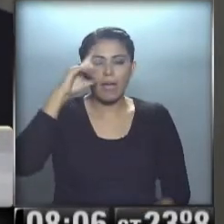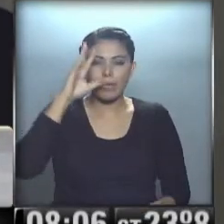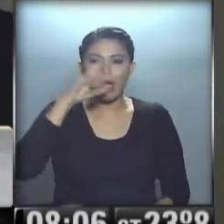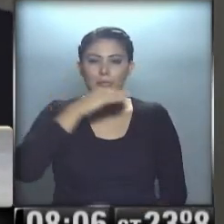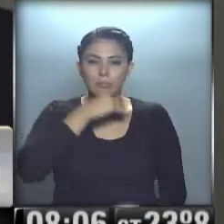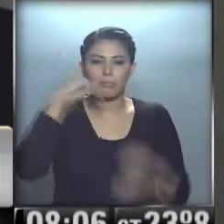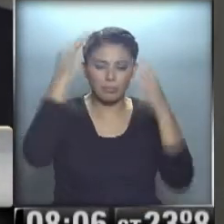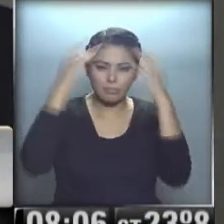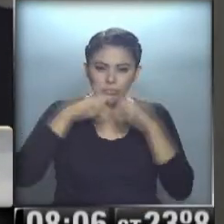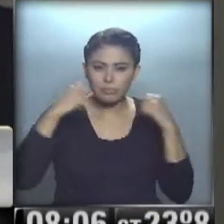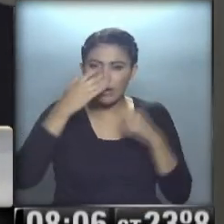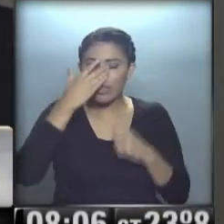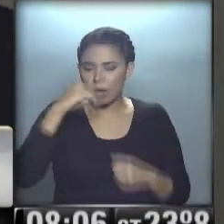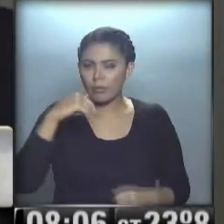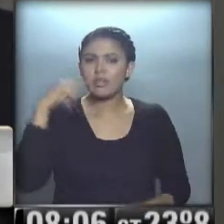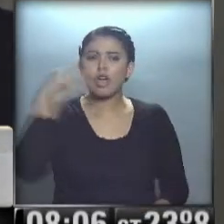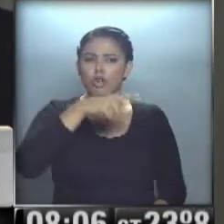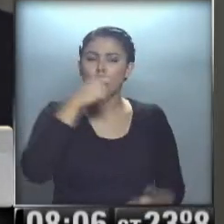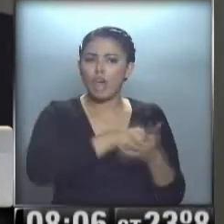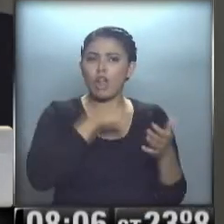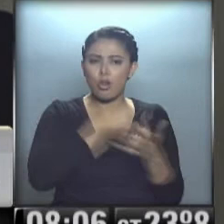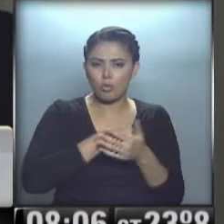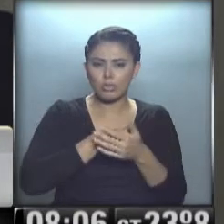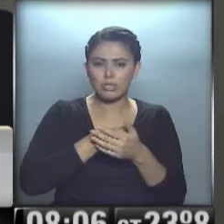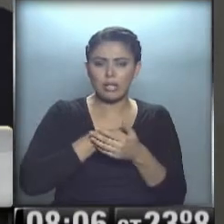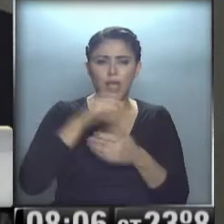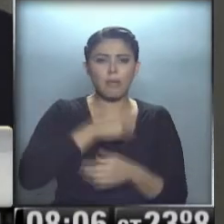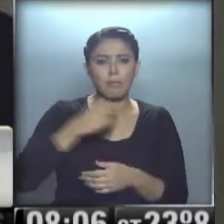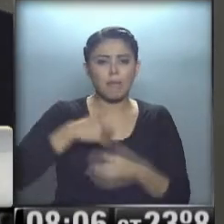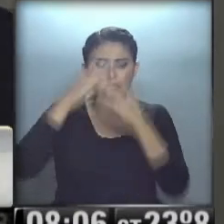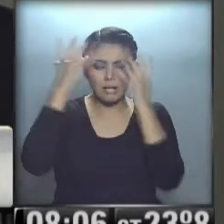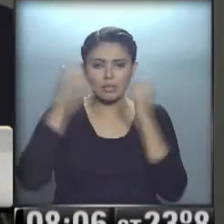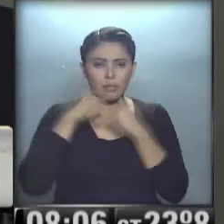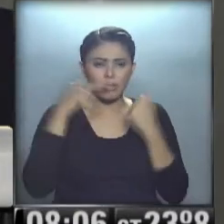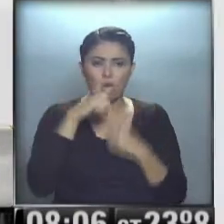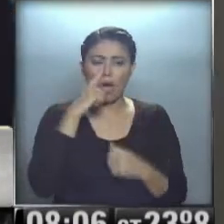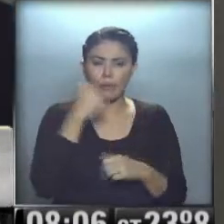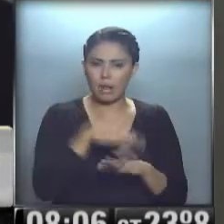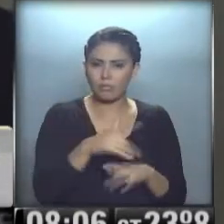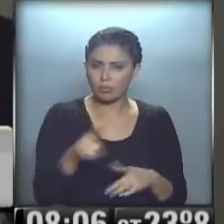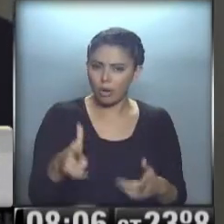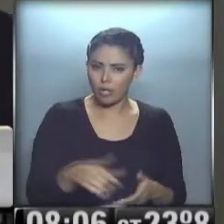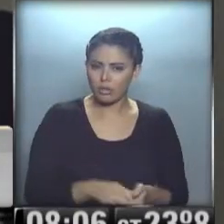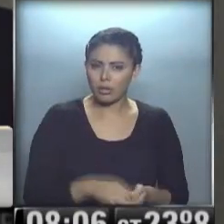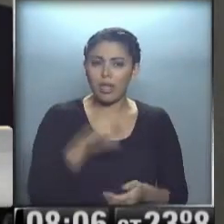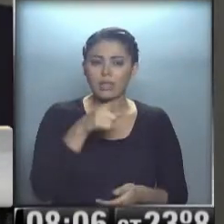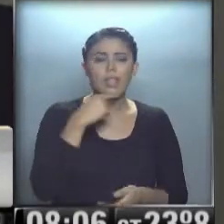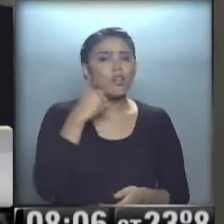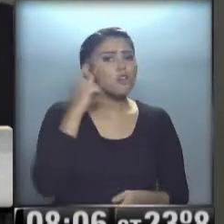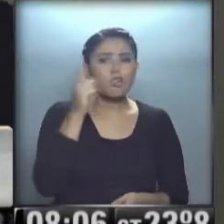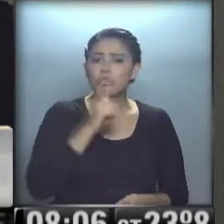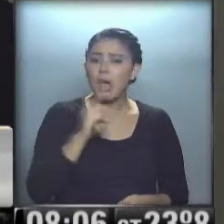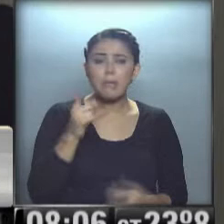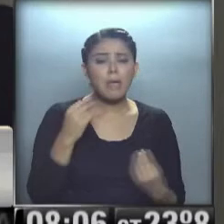picadora de carne para deslegitimar una lucha de madres plaza de mayo es un hombre que no tiene límite dice que él no sabía qué pasaba